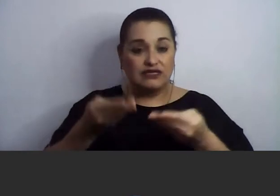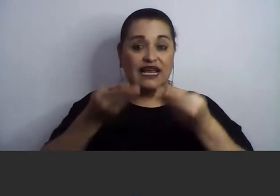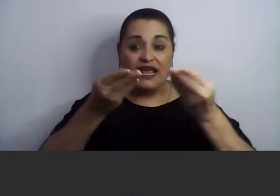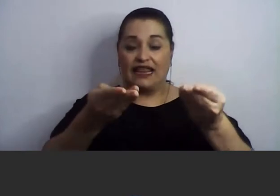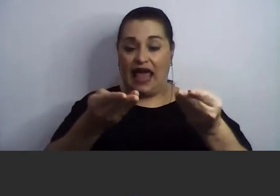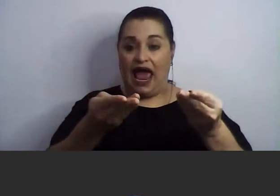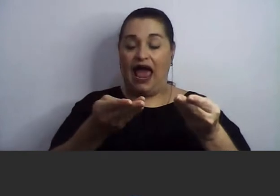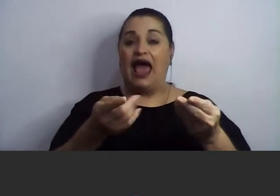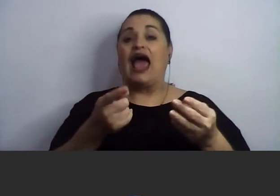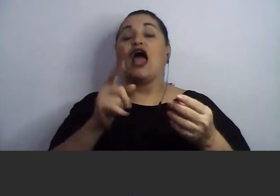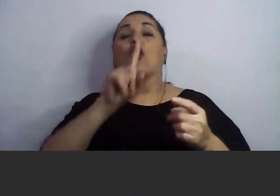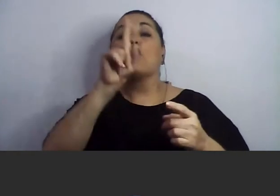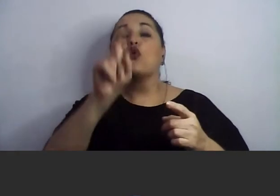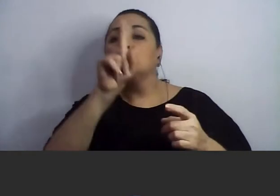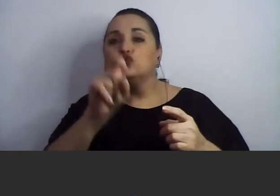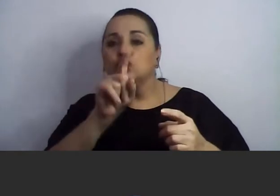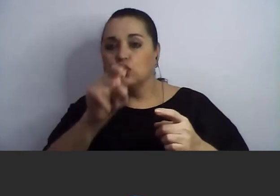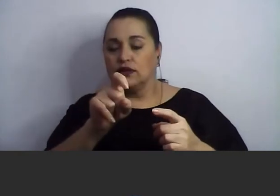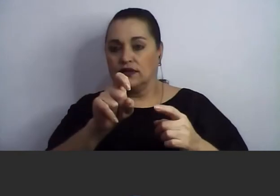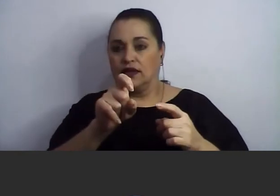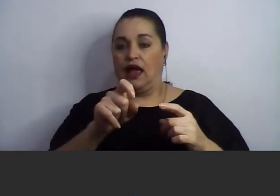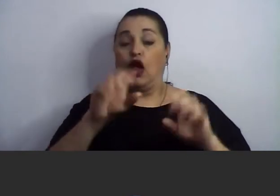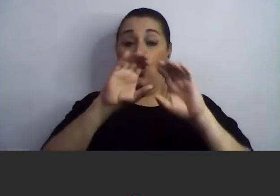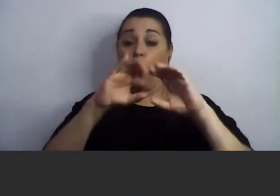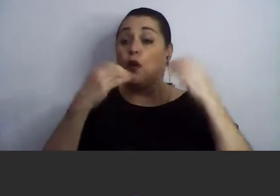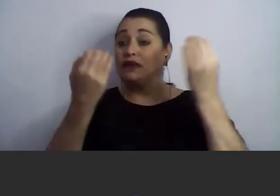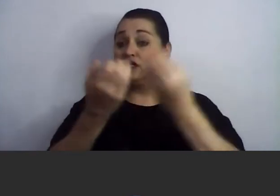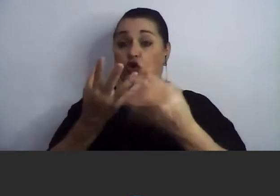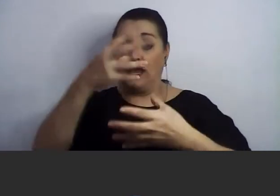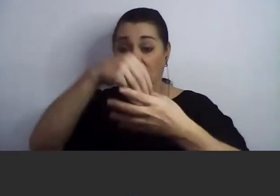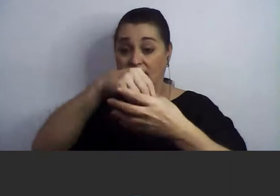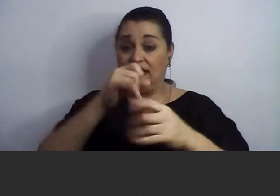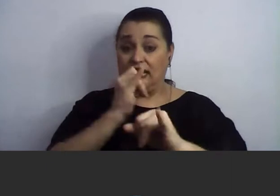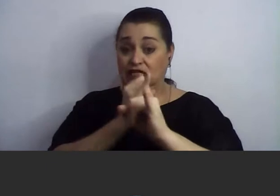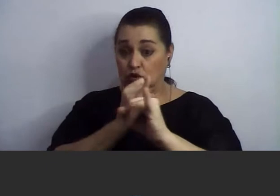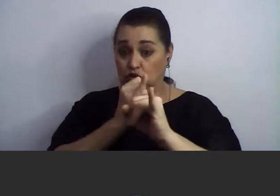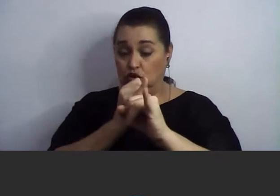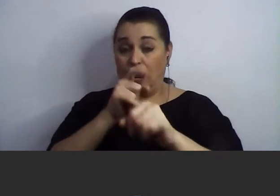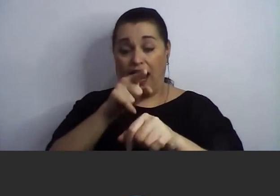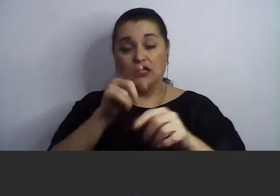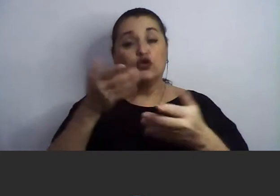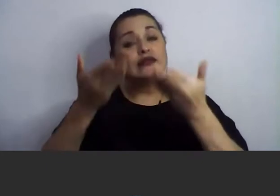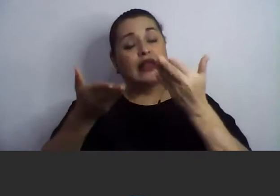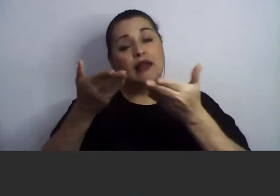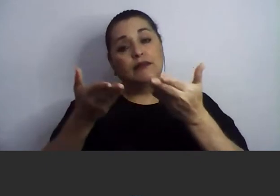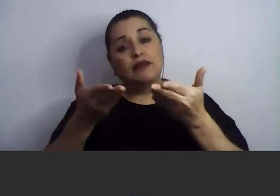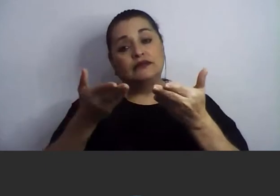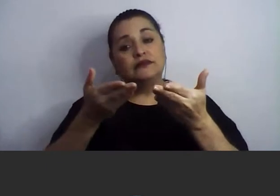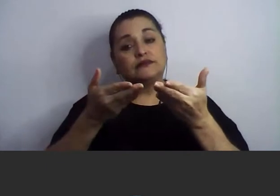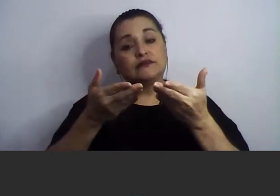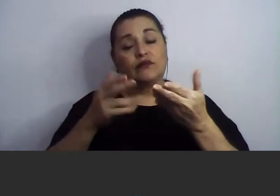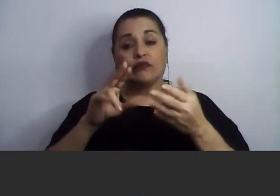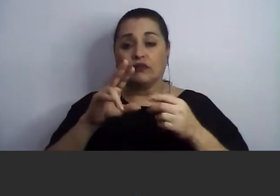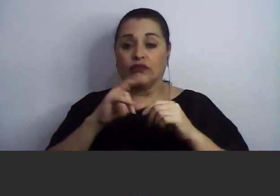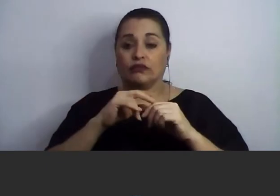consulta. Nuestra comisión interinstitucional y eso tal vez pues no